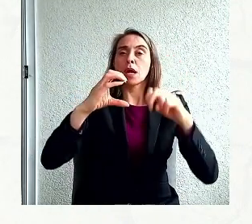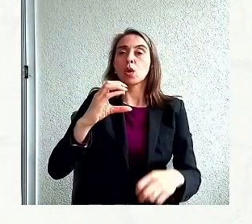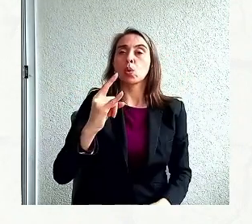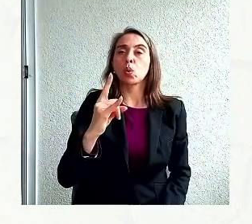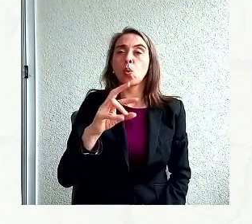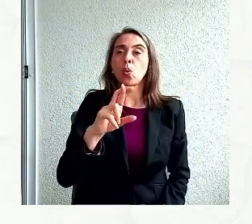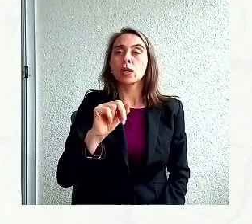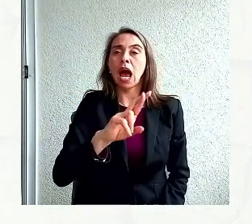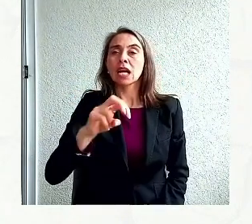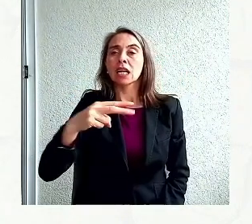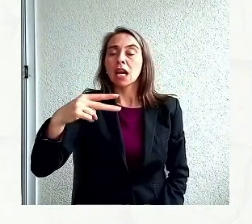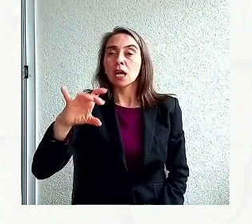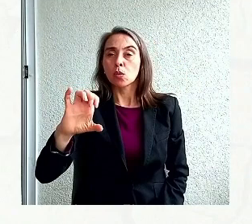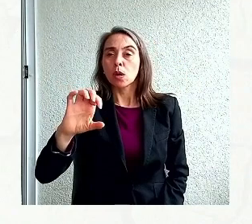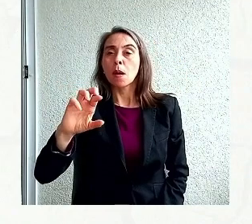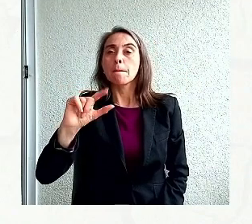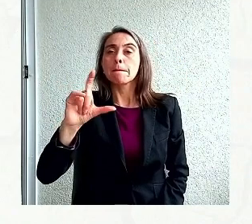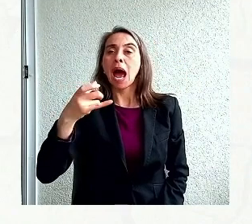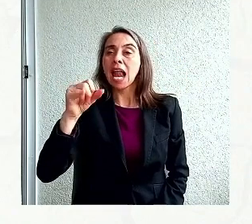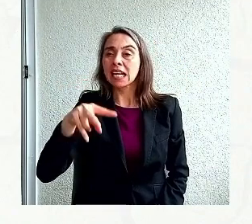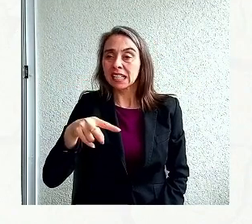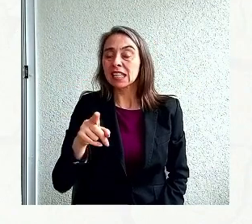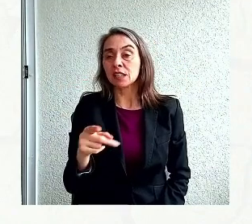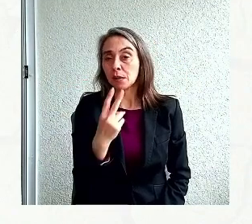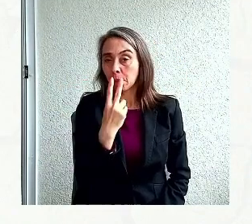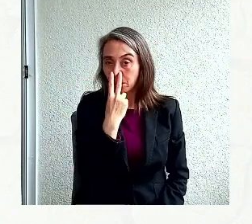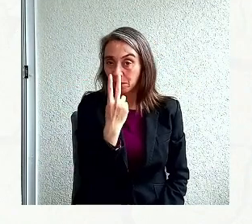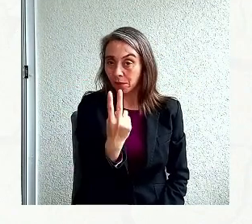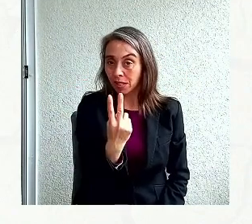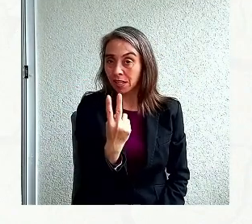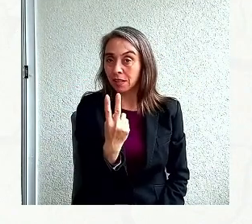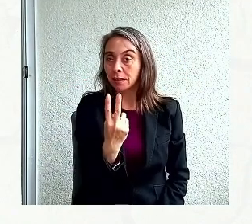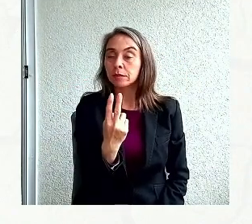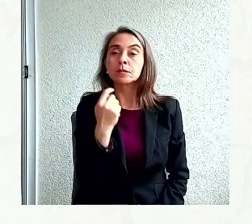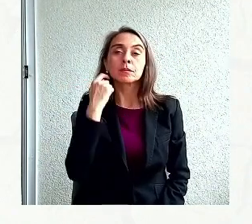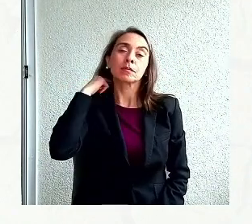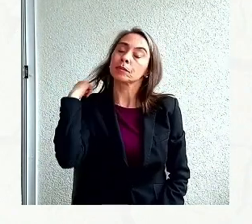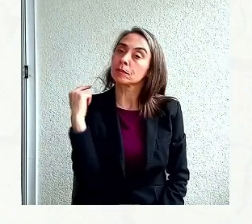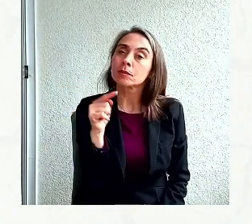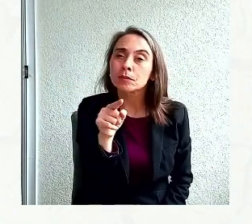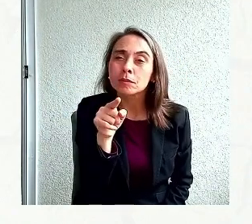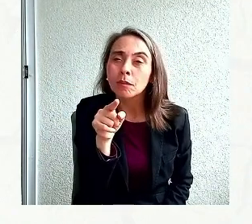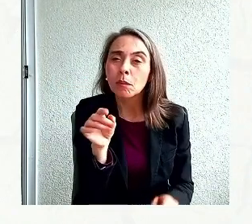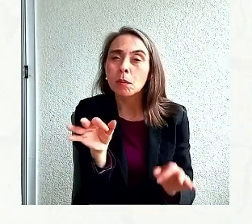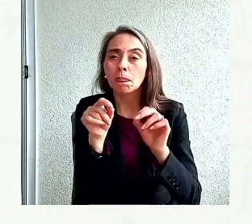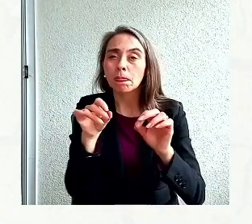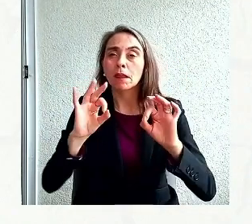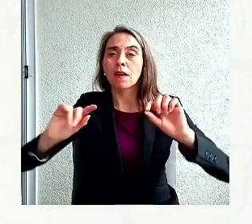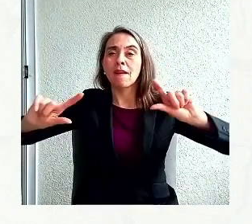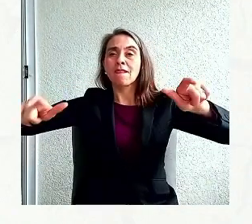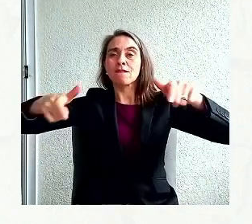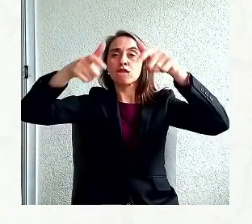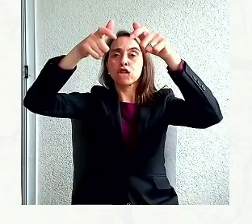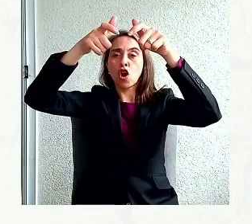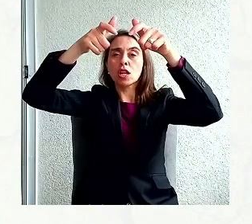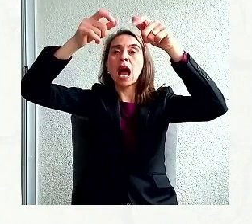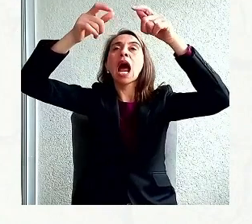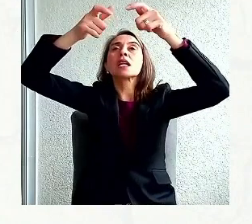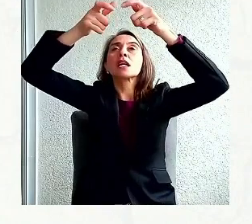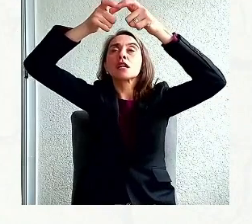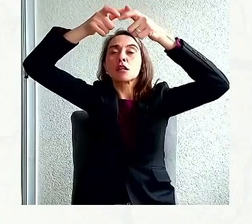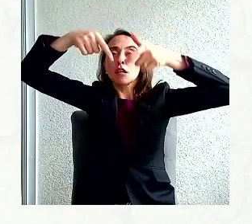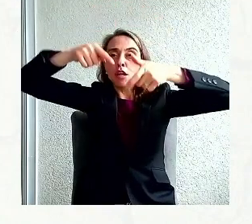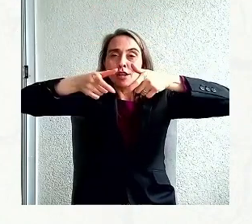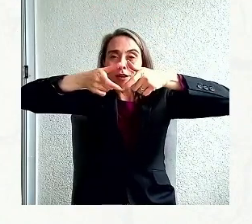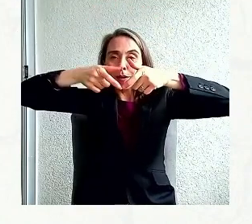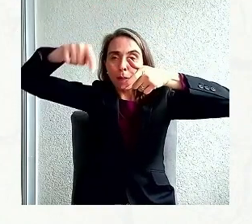esto es todo digamos, este es el volcán, este es el cono del volcán. Nosotros estamos aquí a más o menos 1700 metros y estas son las